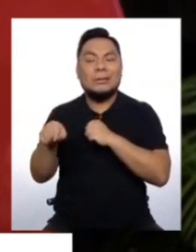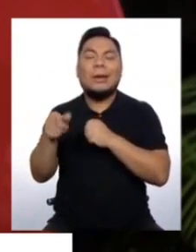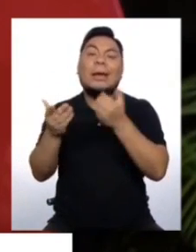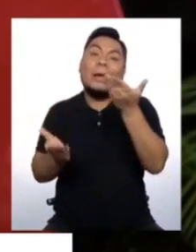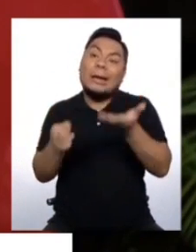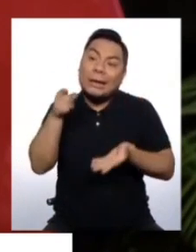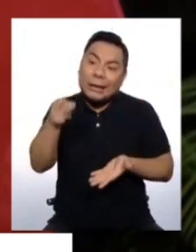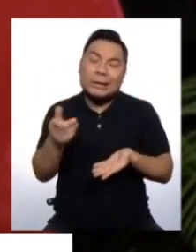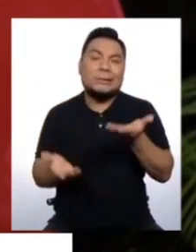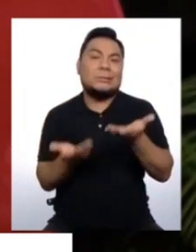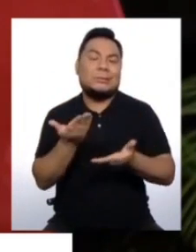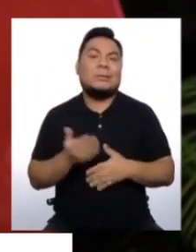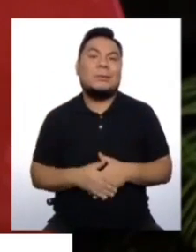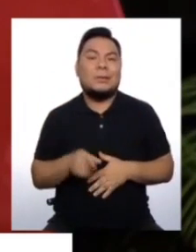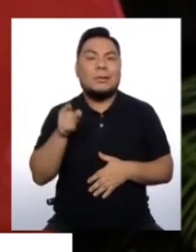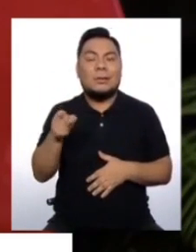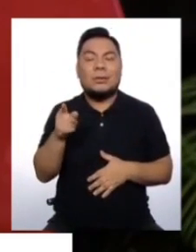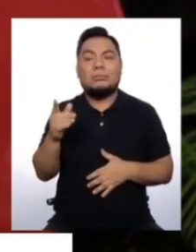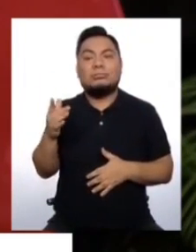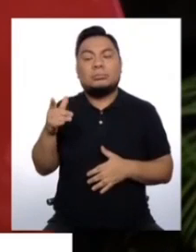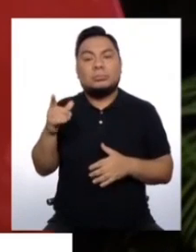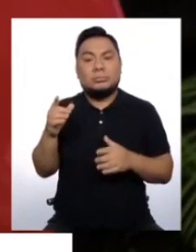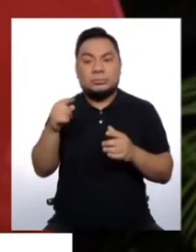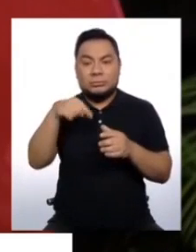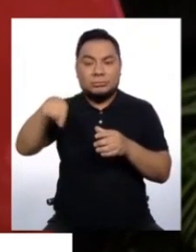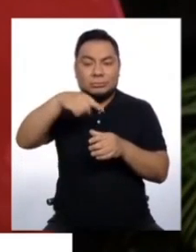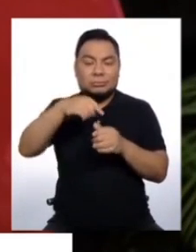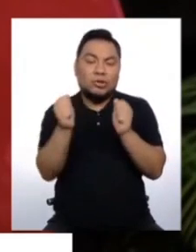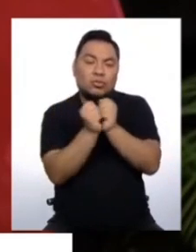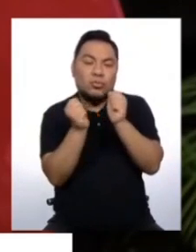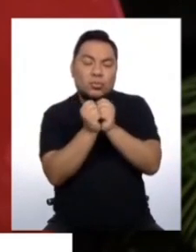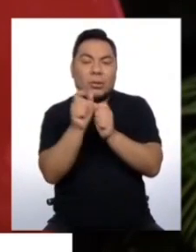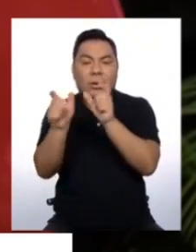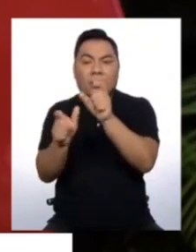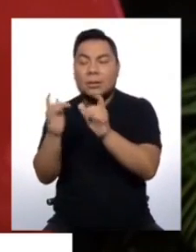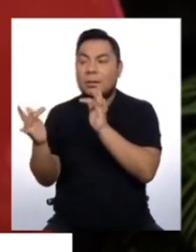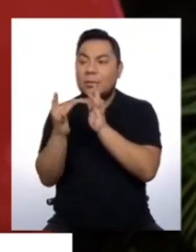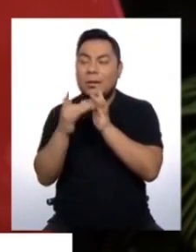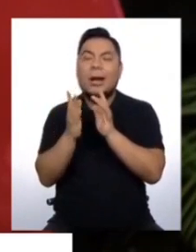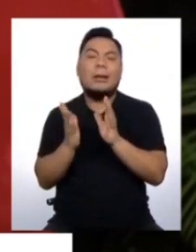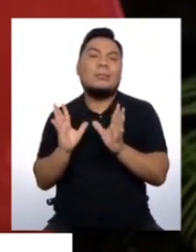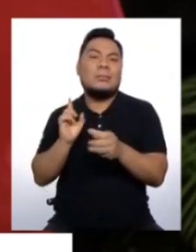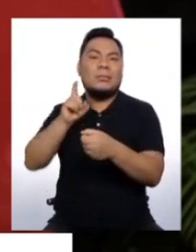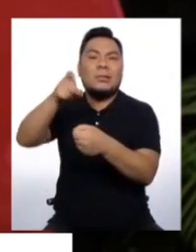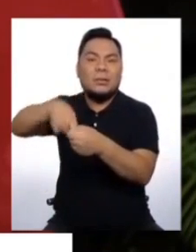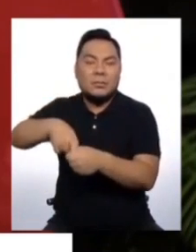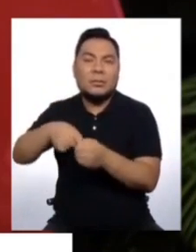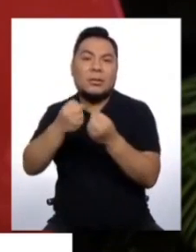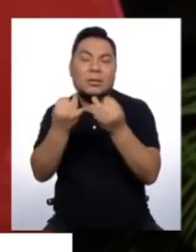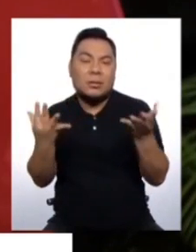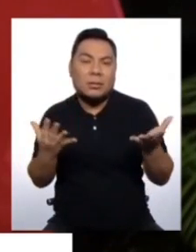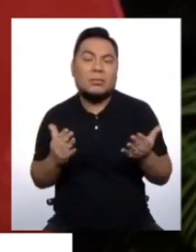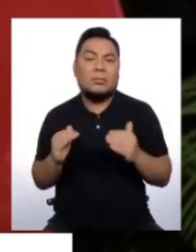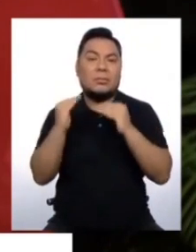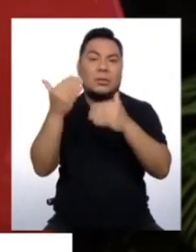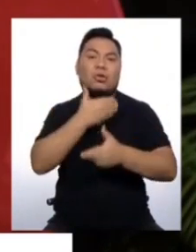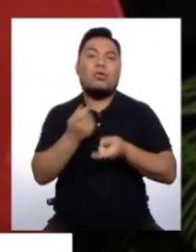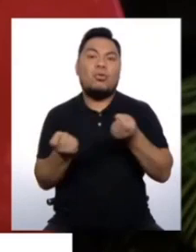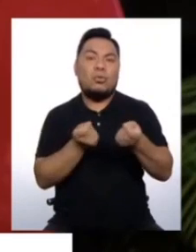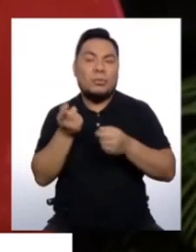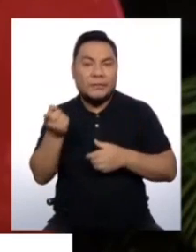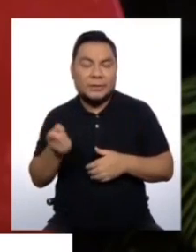seguramente esa relación ha permitido que también tenga una participación en algún nivel de